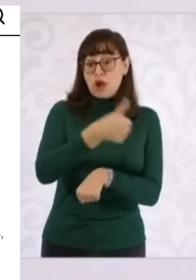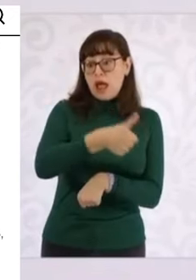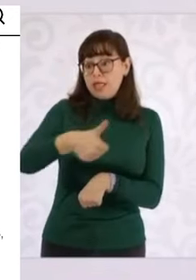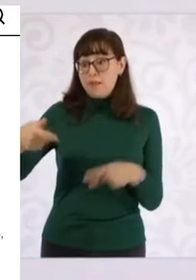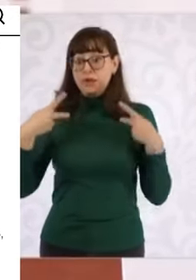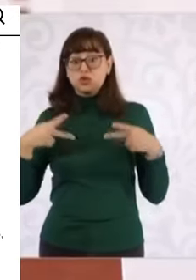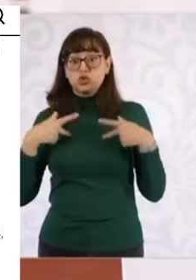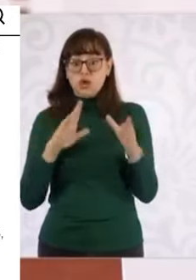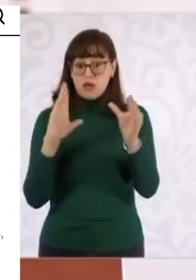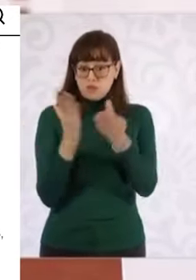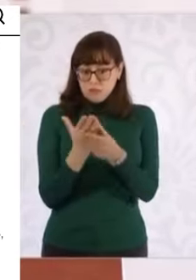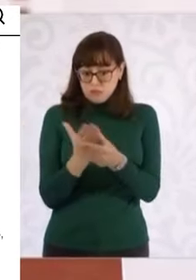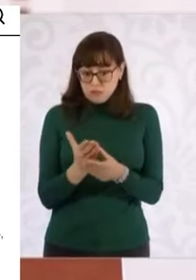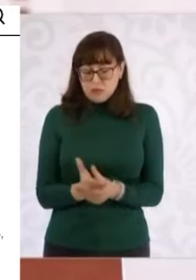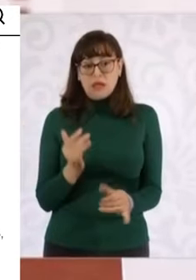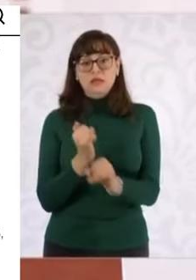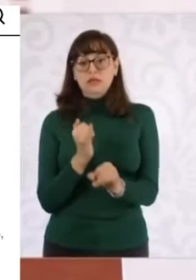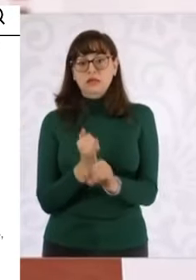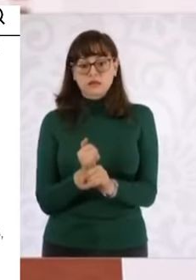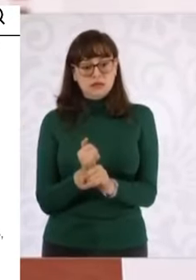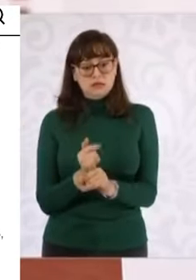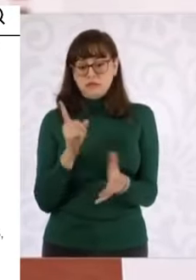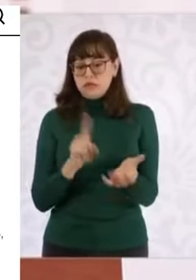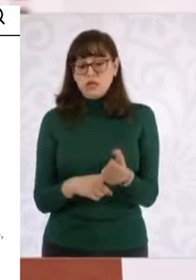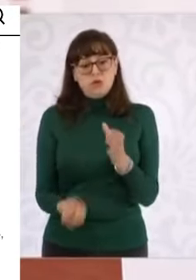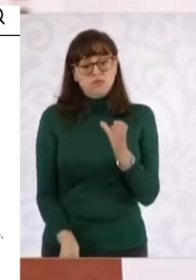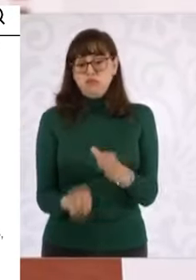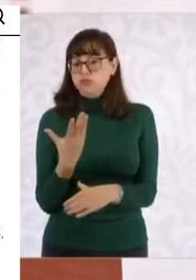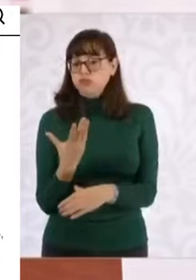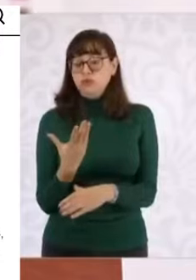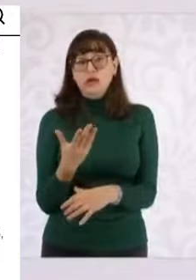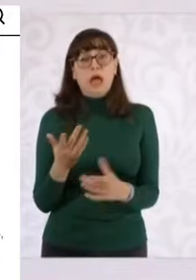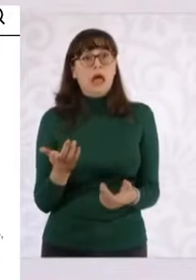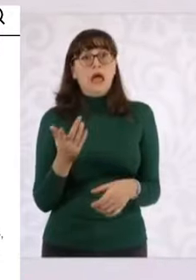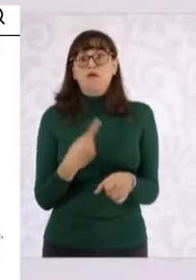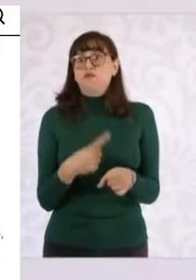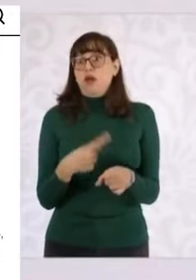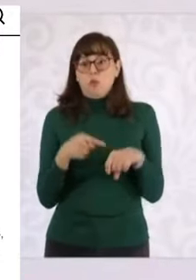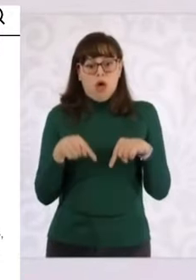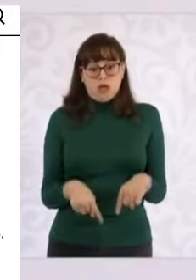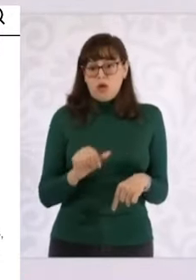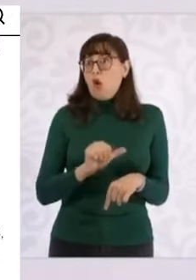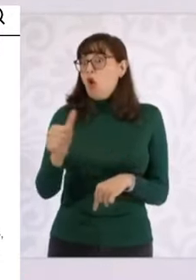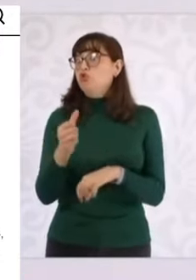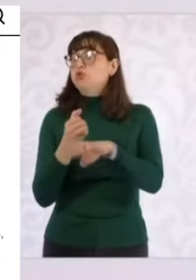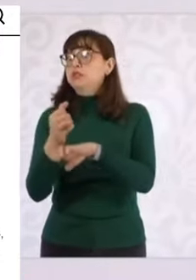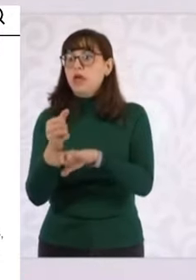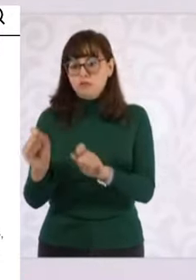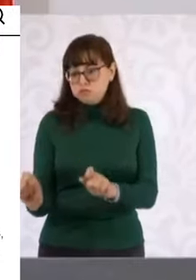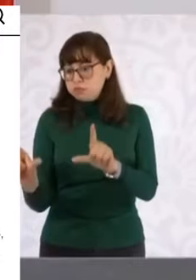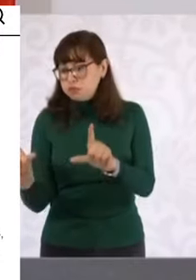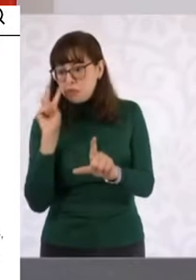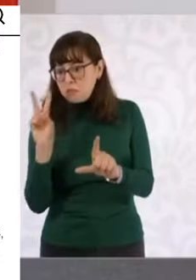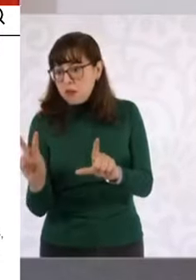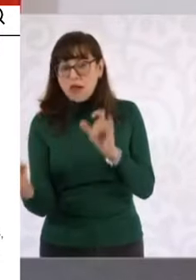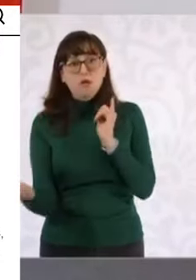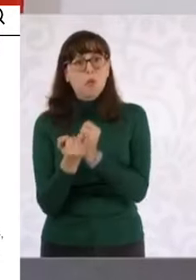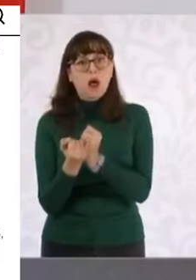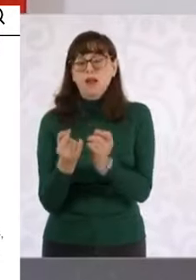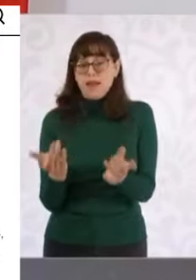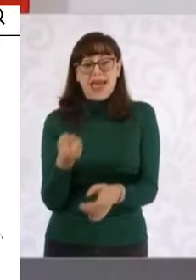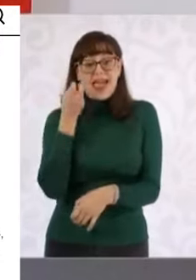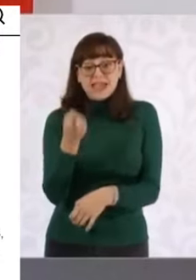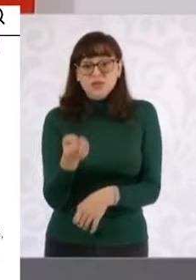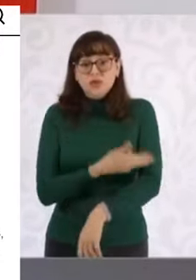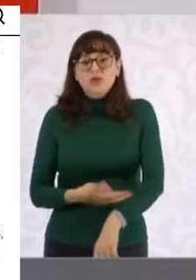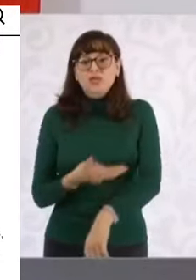y ciudadana que pueda presentarse en cualquier entidad de la salud pública de nuestro país y otros esquemas que nos van a permitir la simplificación.